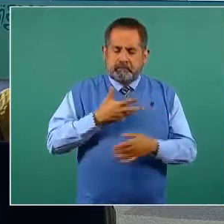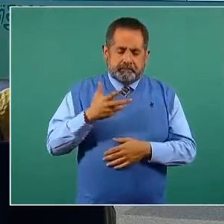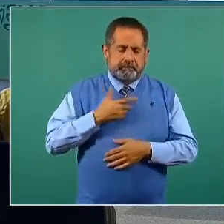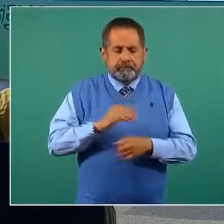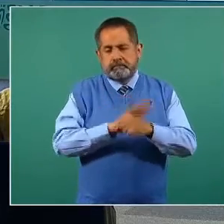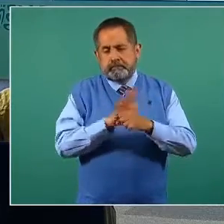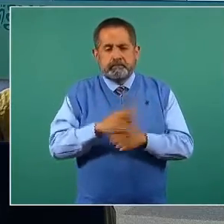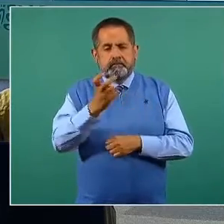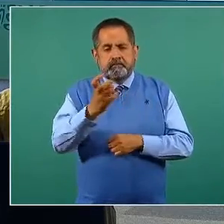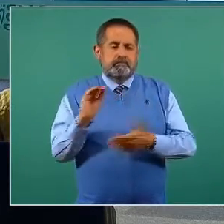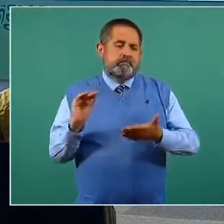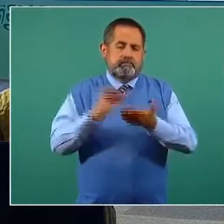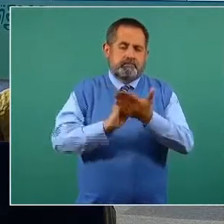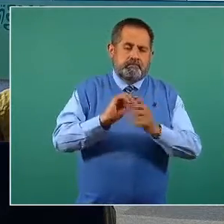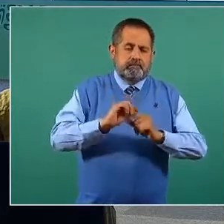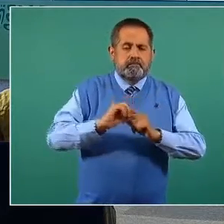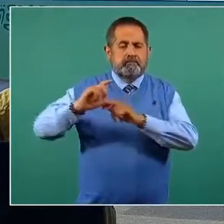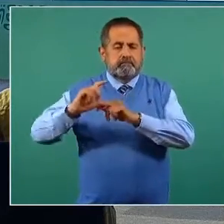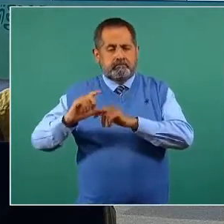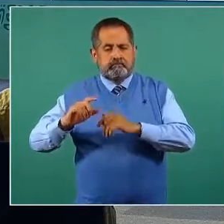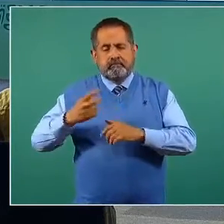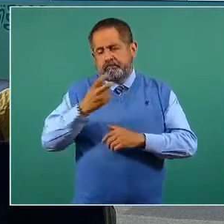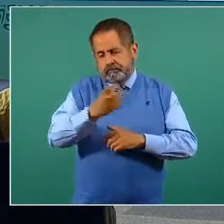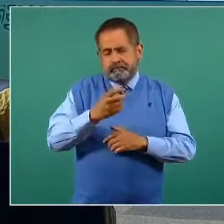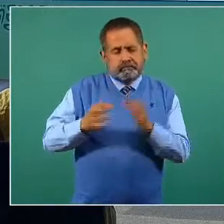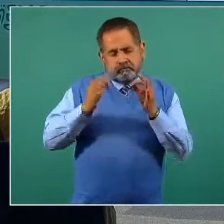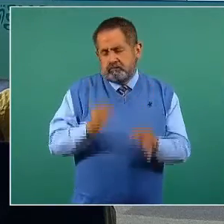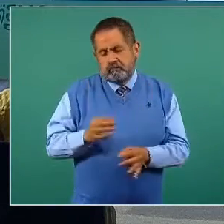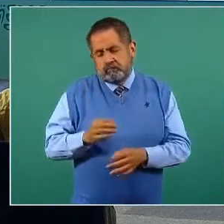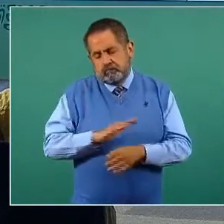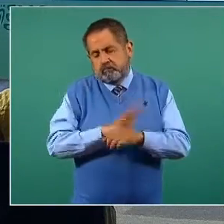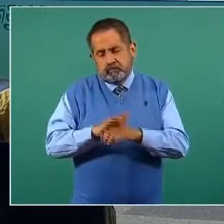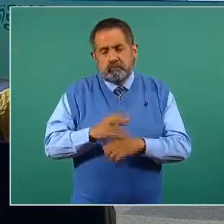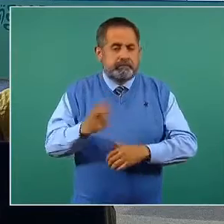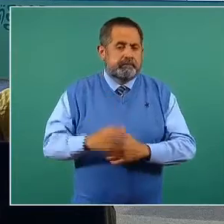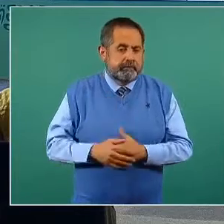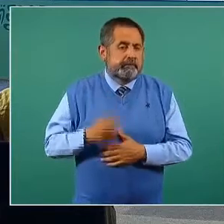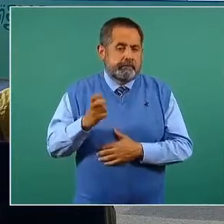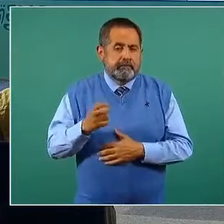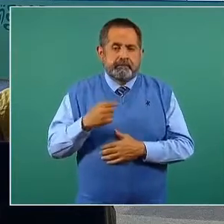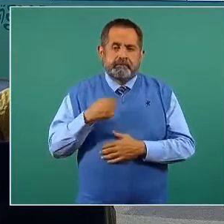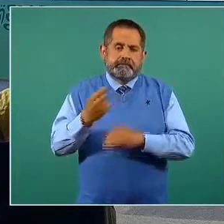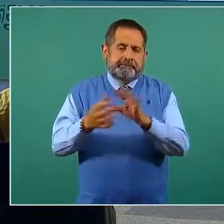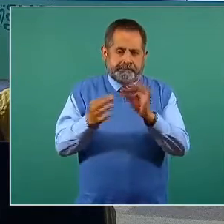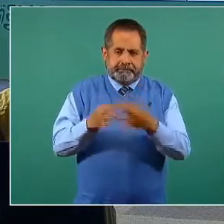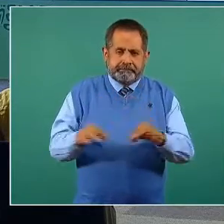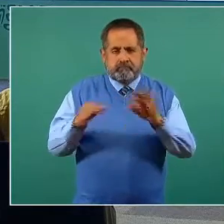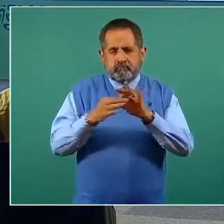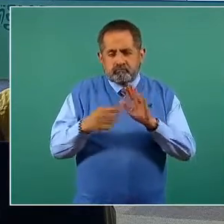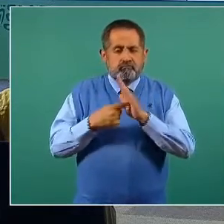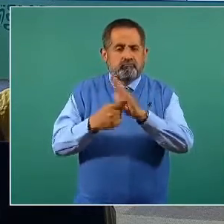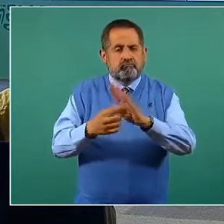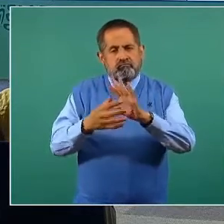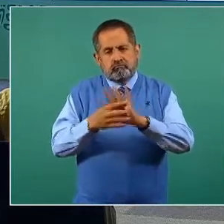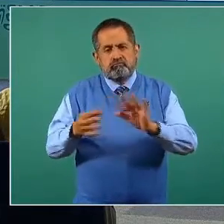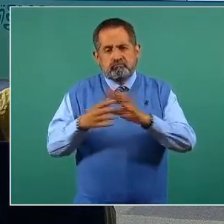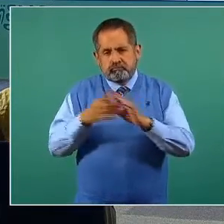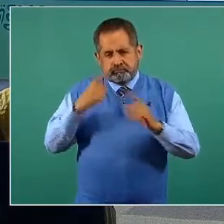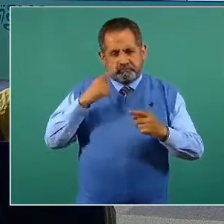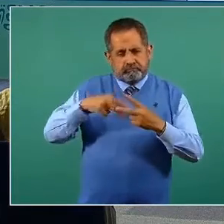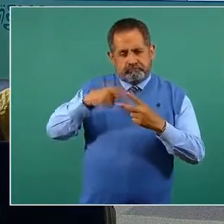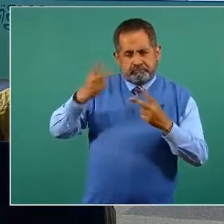ya finalmente una clasificación de confirmados, ¿no? Pero sí era importante, y de hecho pues esta